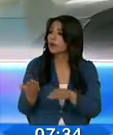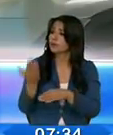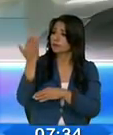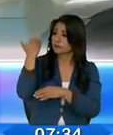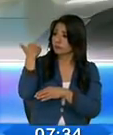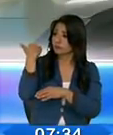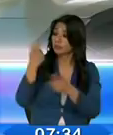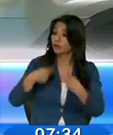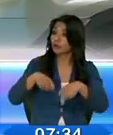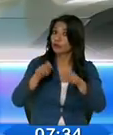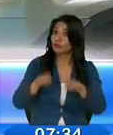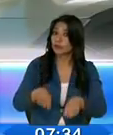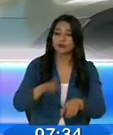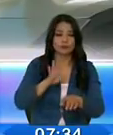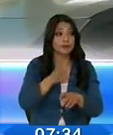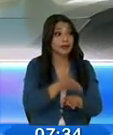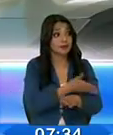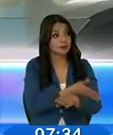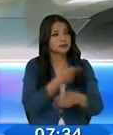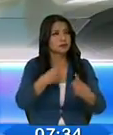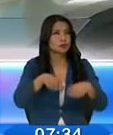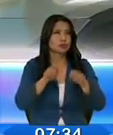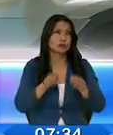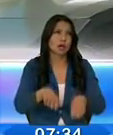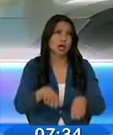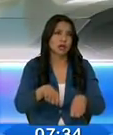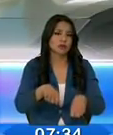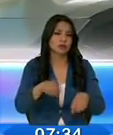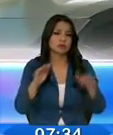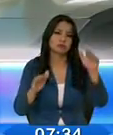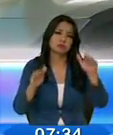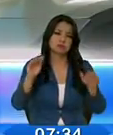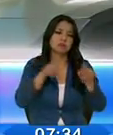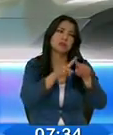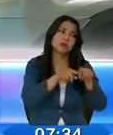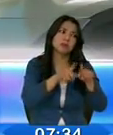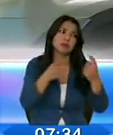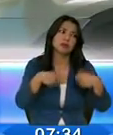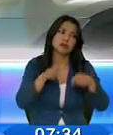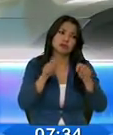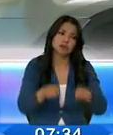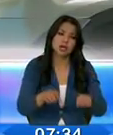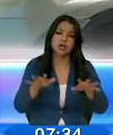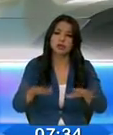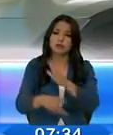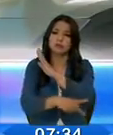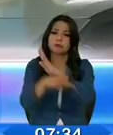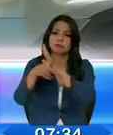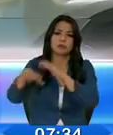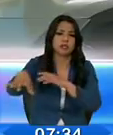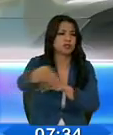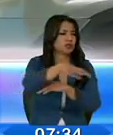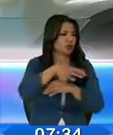Anteriormente, los contratos de participación tenían, grosso modo, varía de contrato a contrato y de bloque a bloque, pero grosso